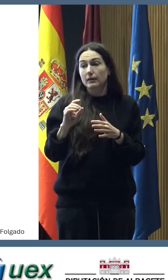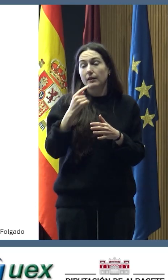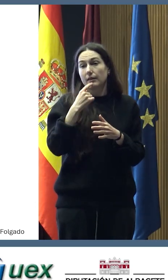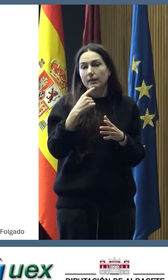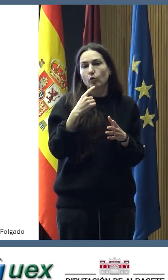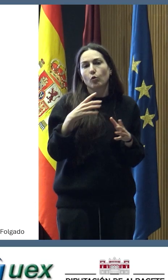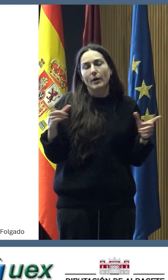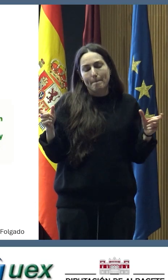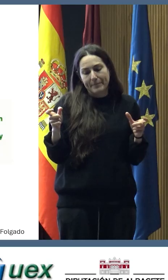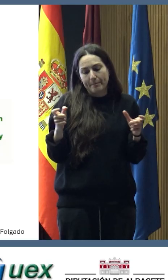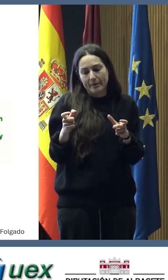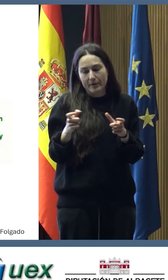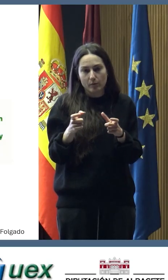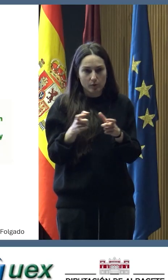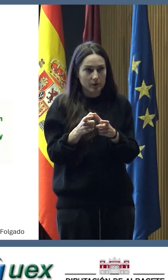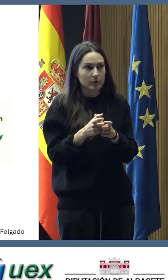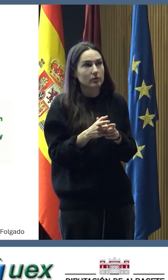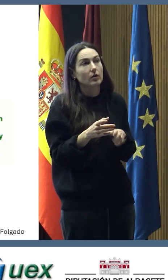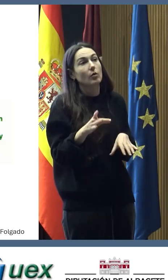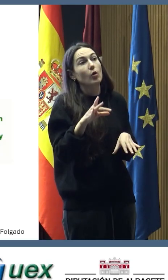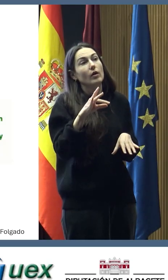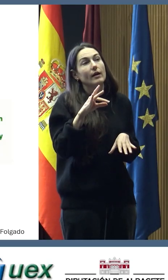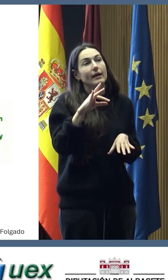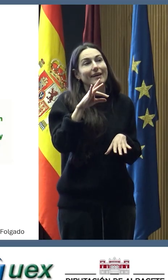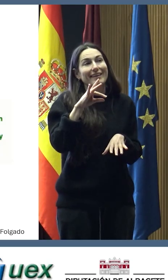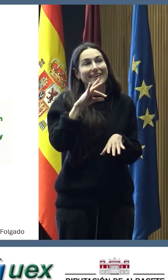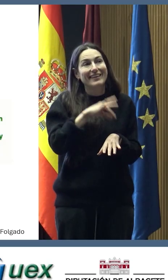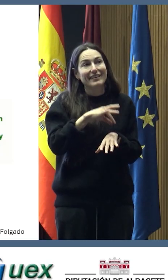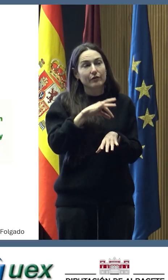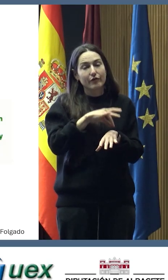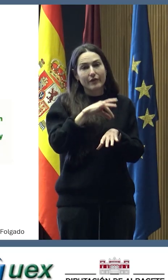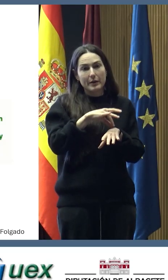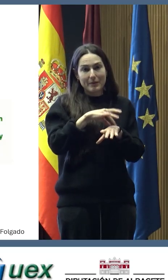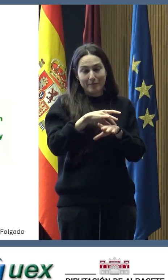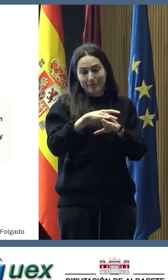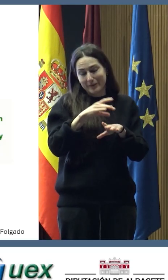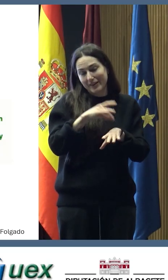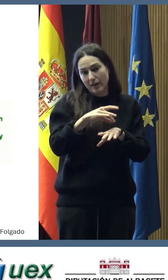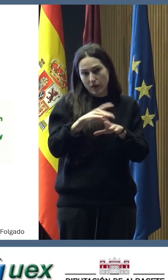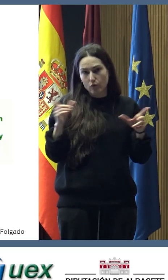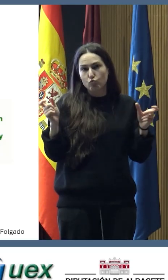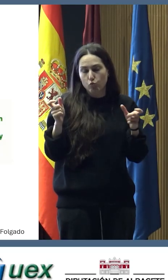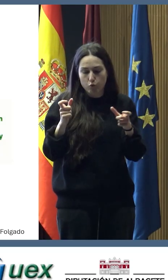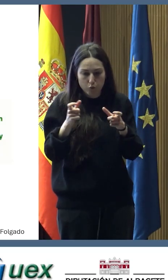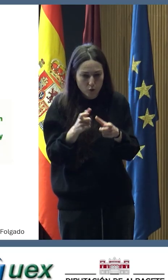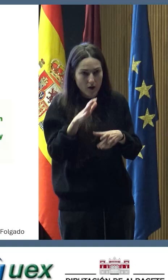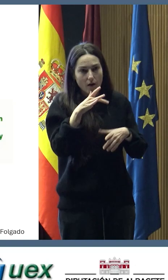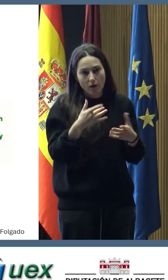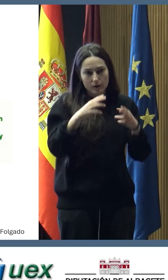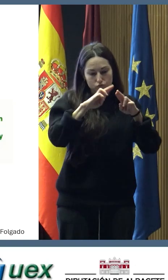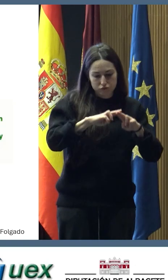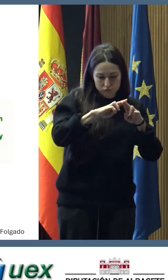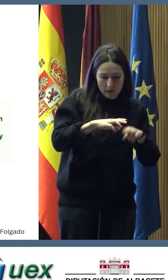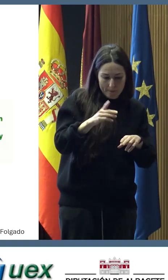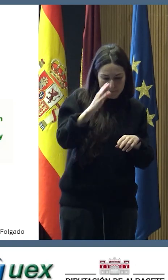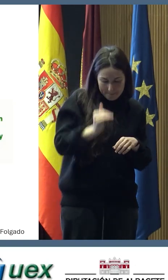pero a día de hoy todavía las enfermedades cardiovasculares permanecen menos estudiadas, reconocidas, diagnosticadas